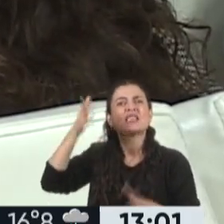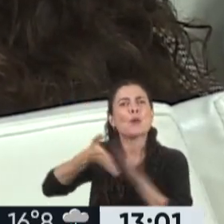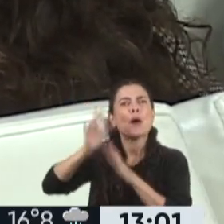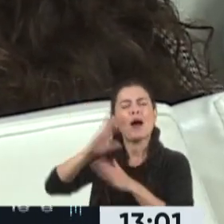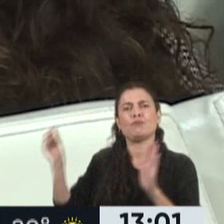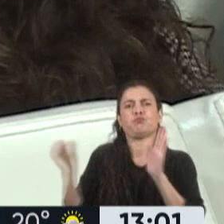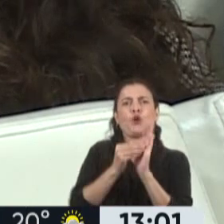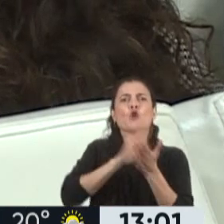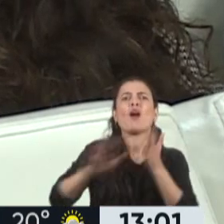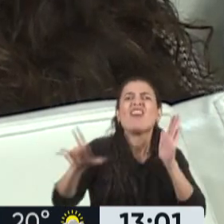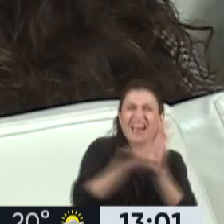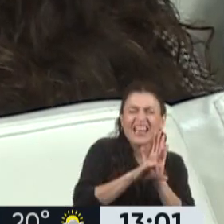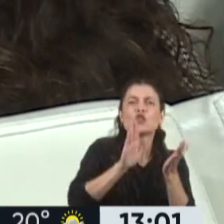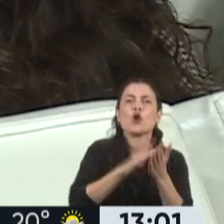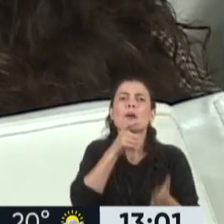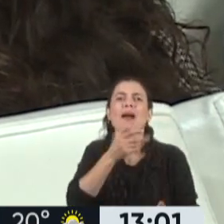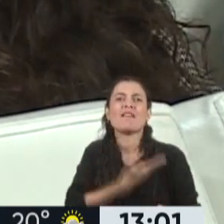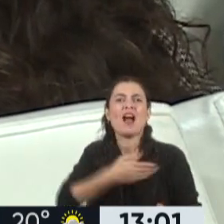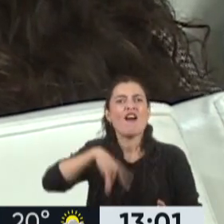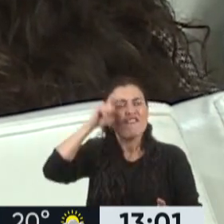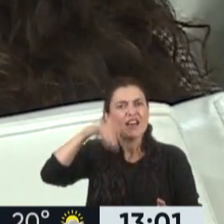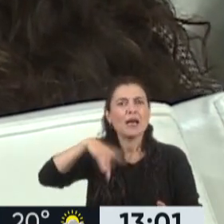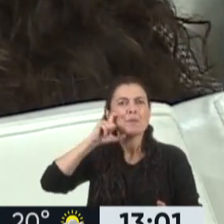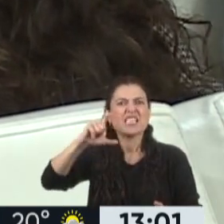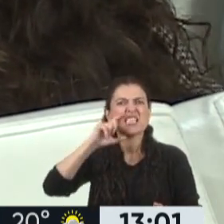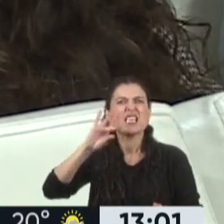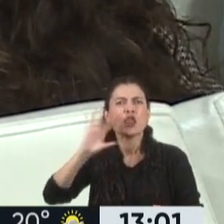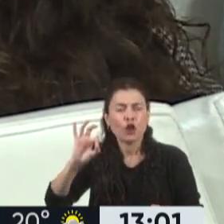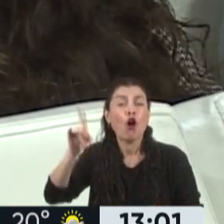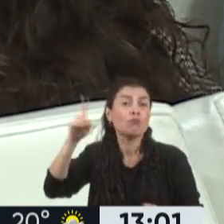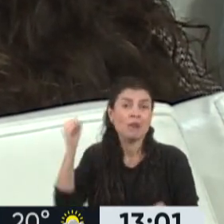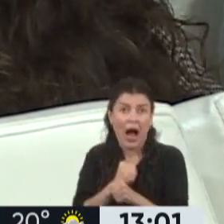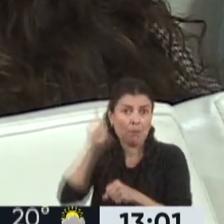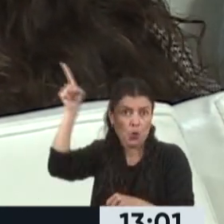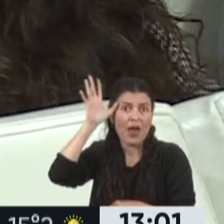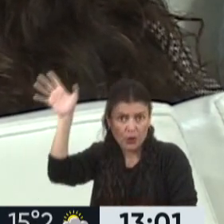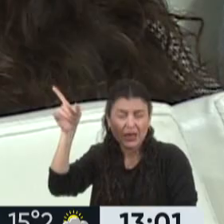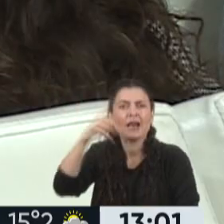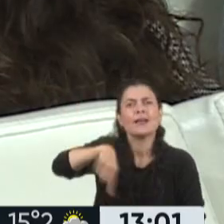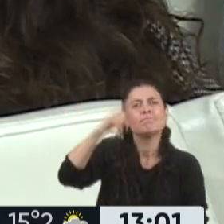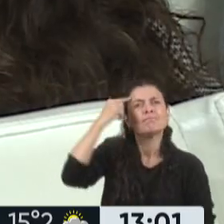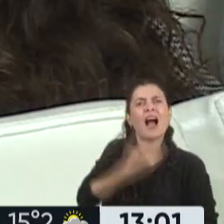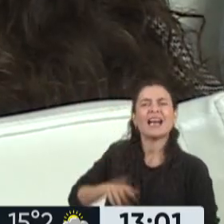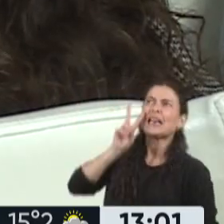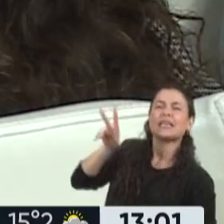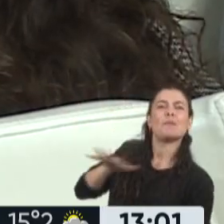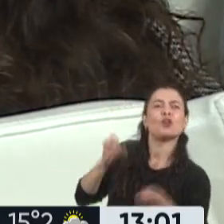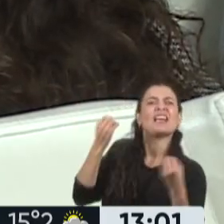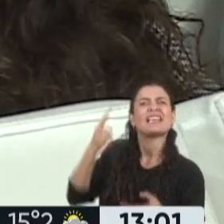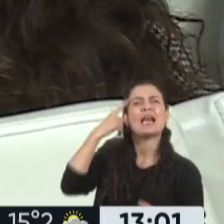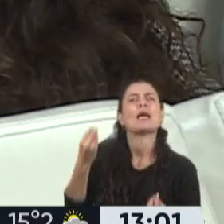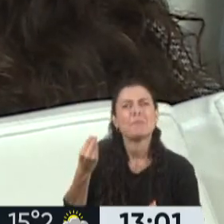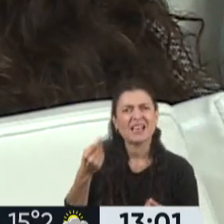de femicidio y, en tal caso, si esto invita a revisar la determinación del presidente de eliminarla del actual Código